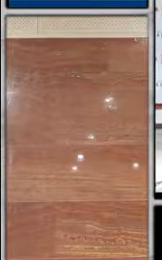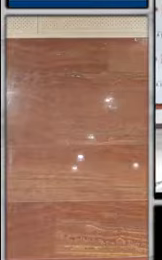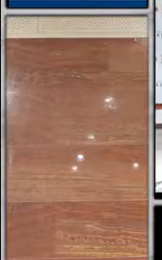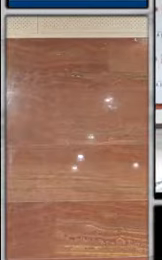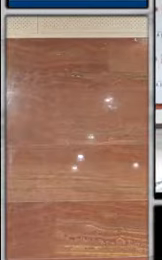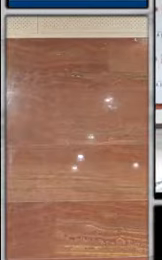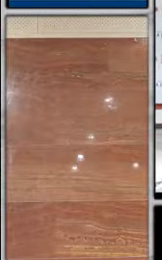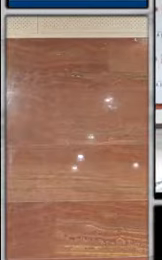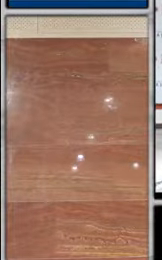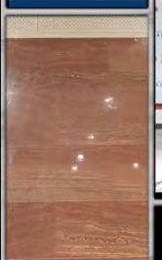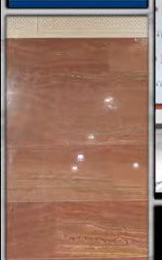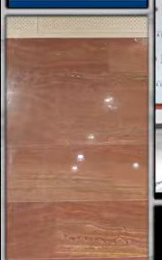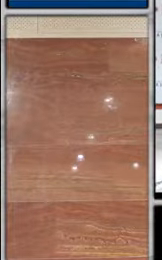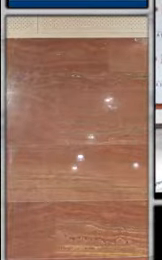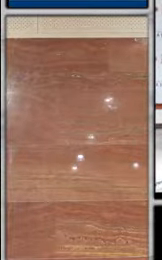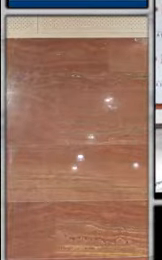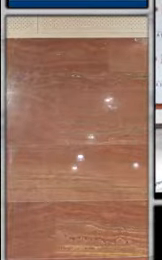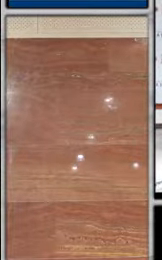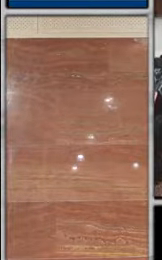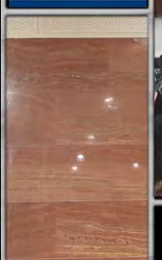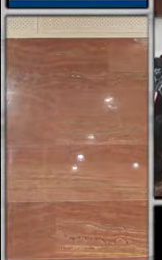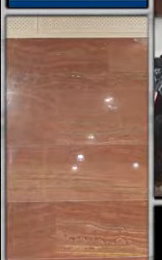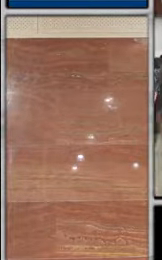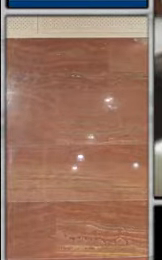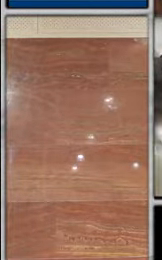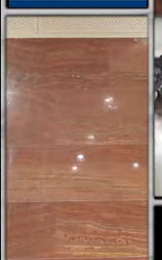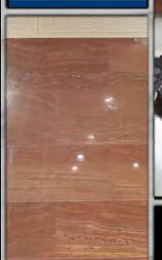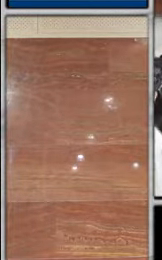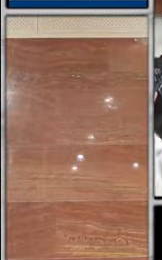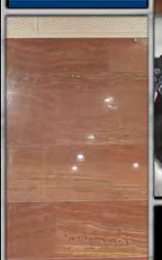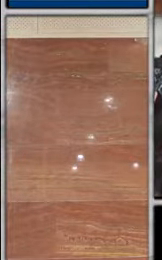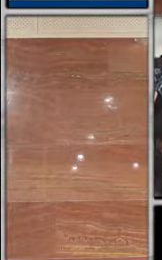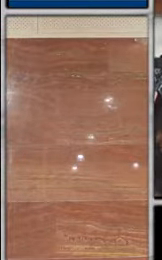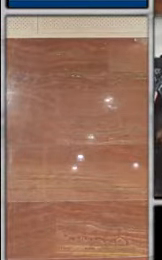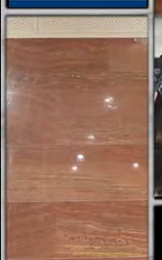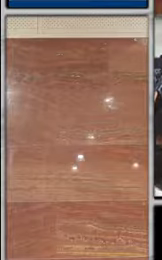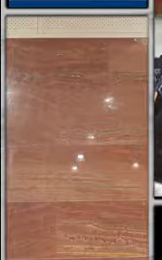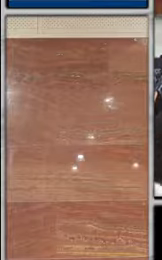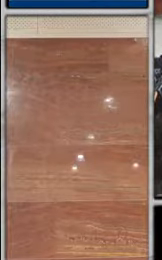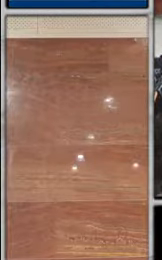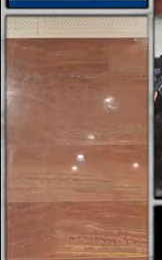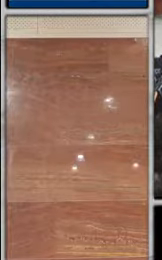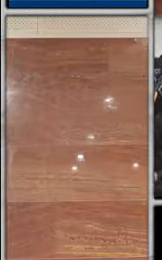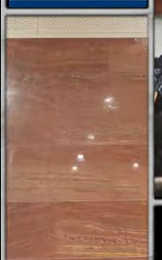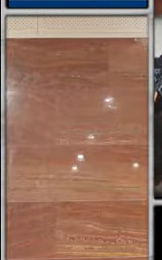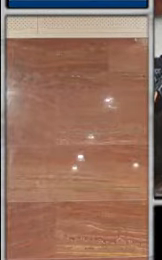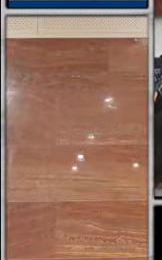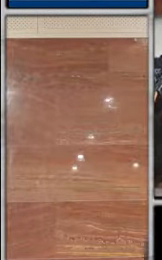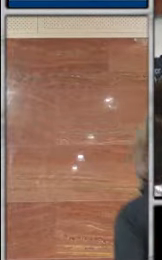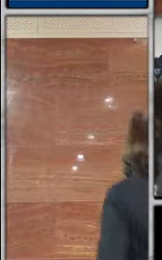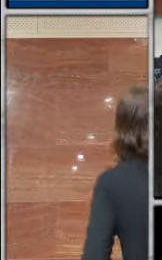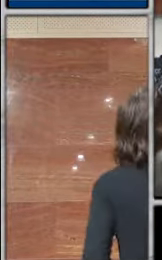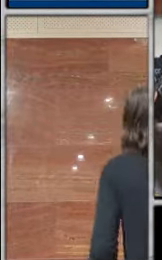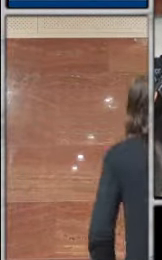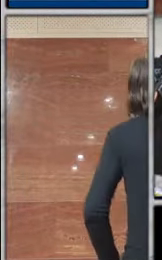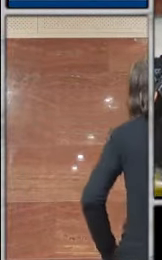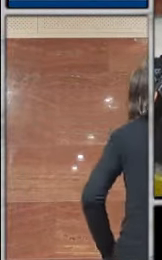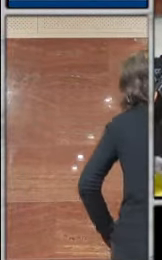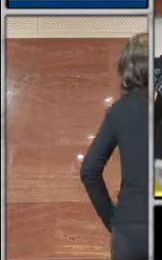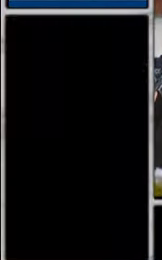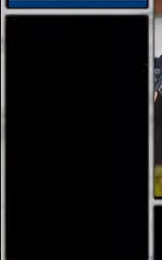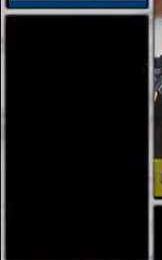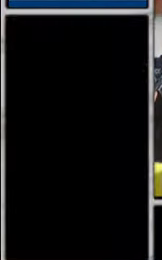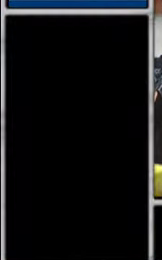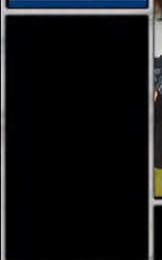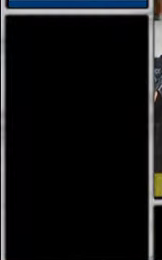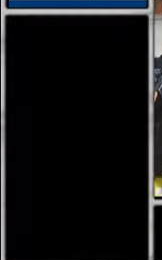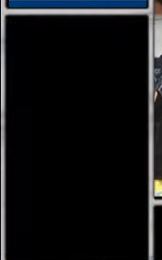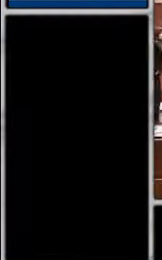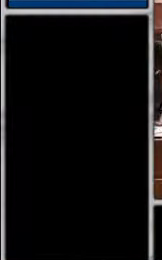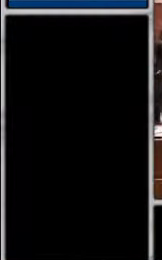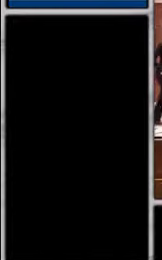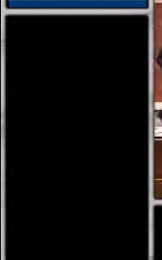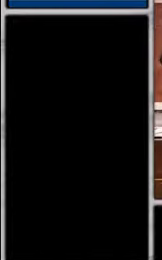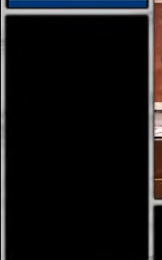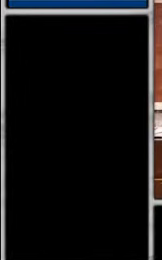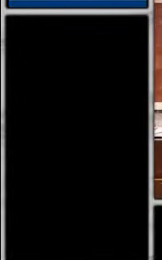por